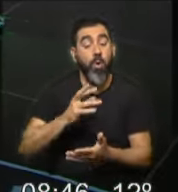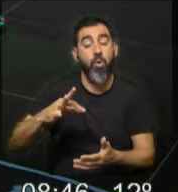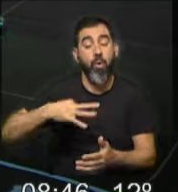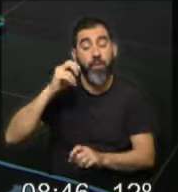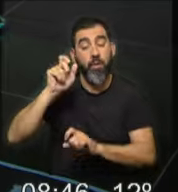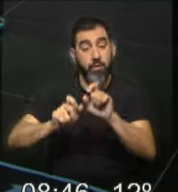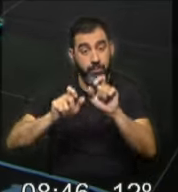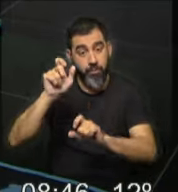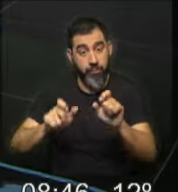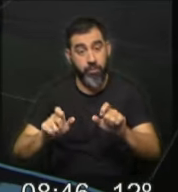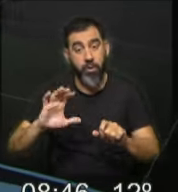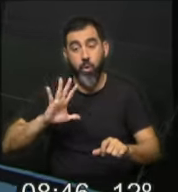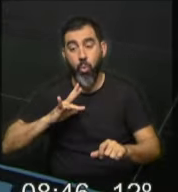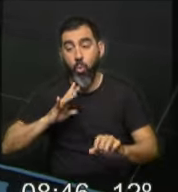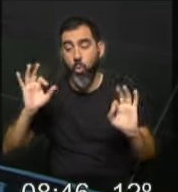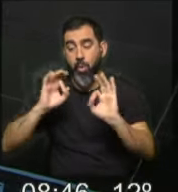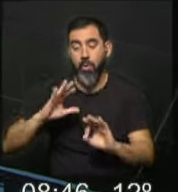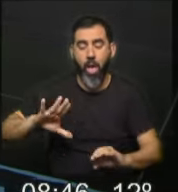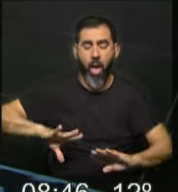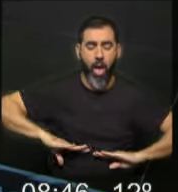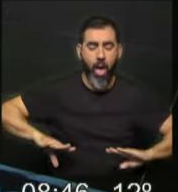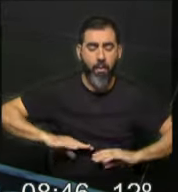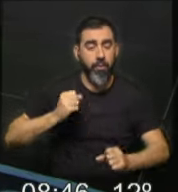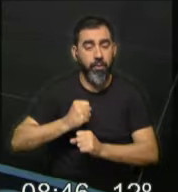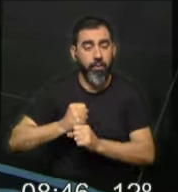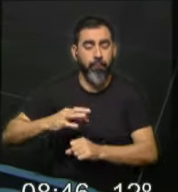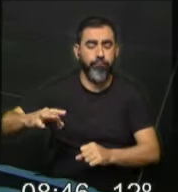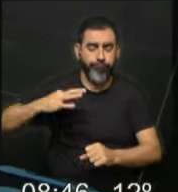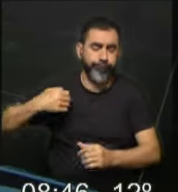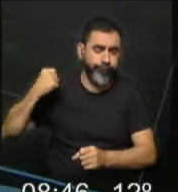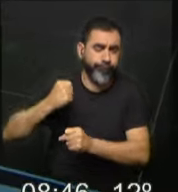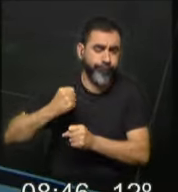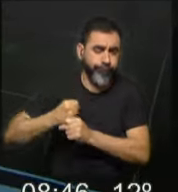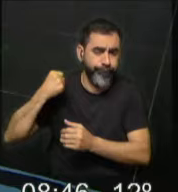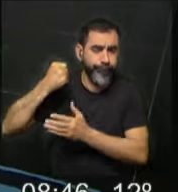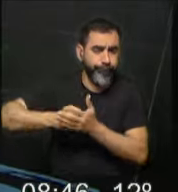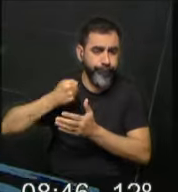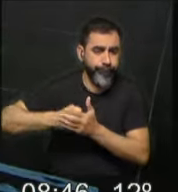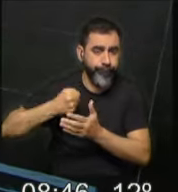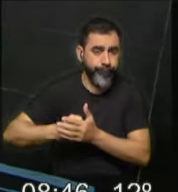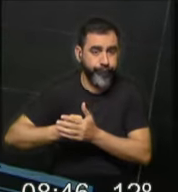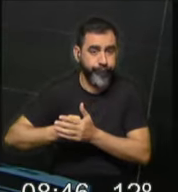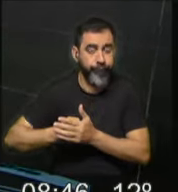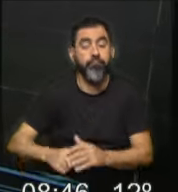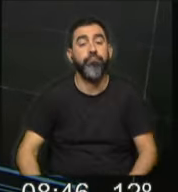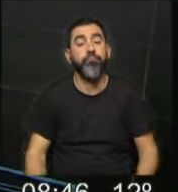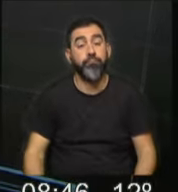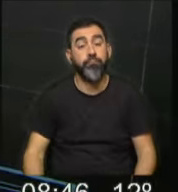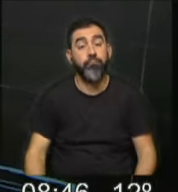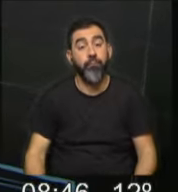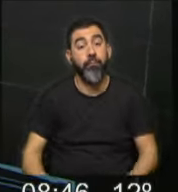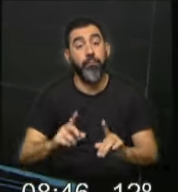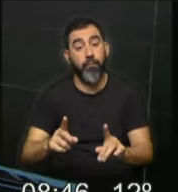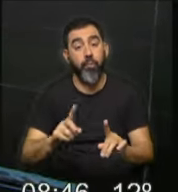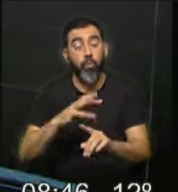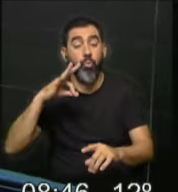la gente que no haya jubilación de hambre después de que un trabajador este trabajó toda la vida y hasta por ahí nomás